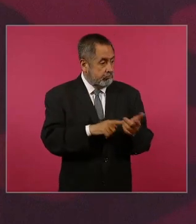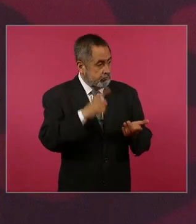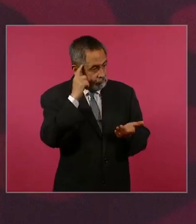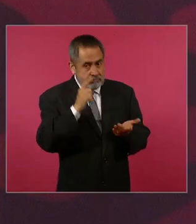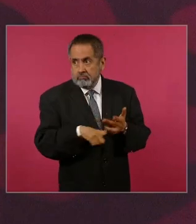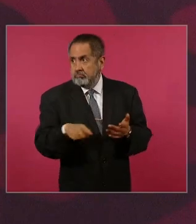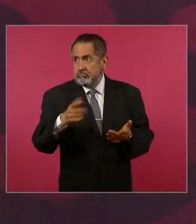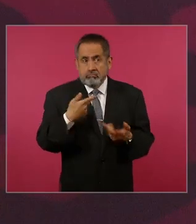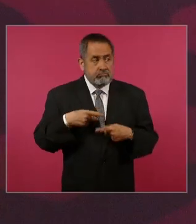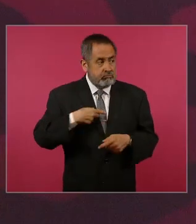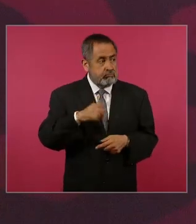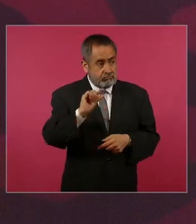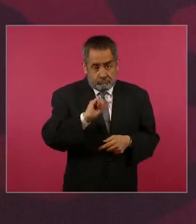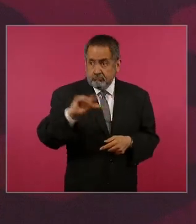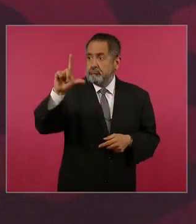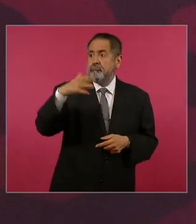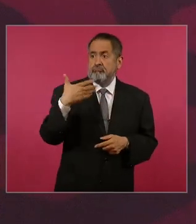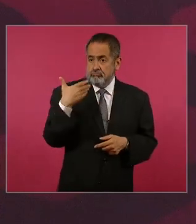profesional,